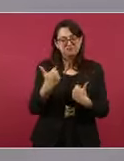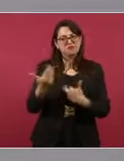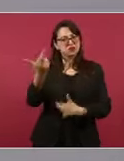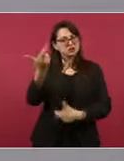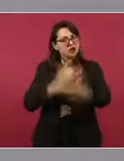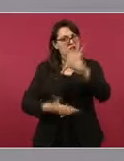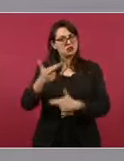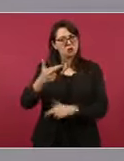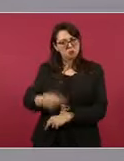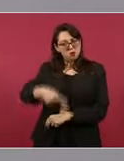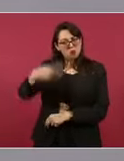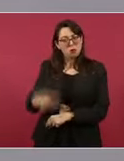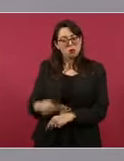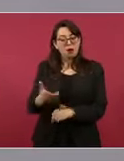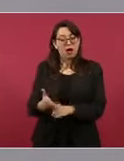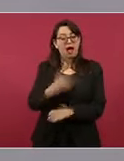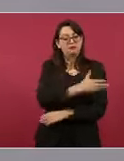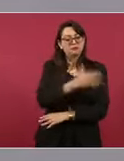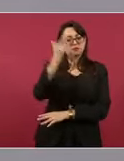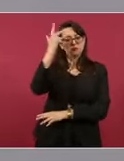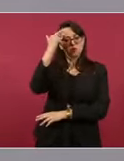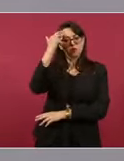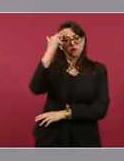entregado a particulares,